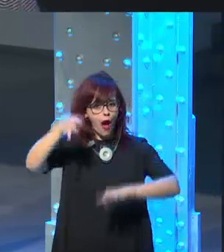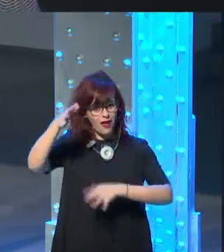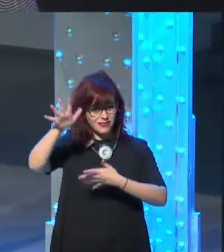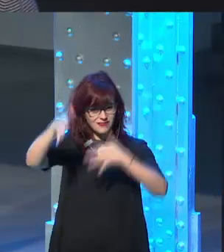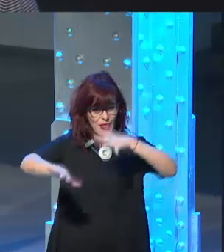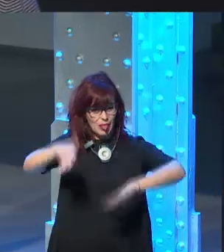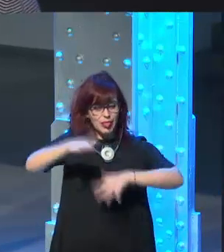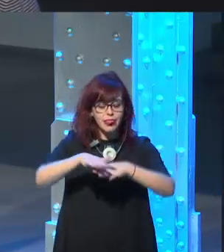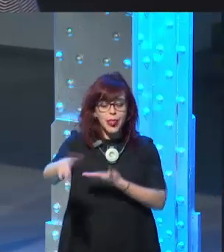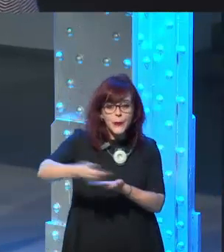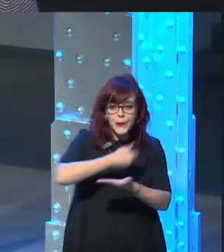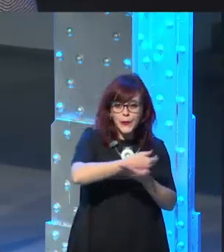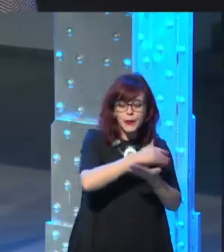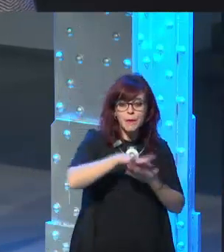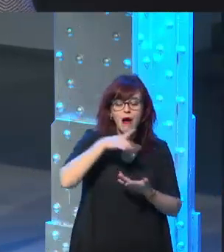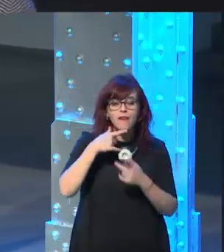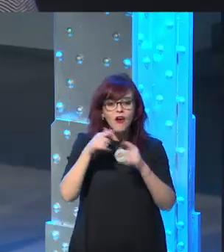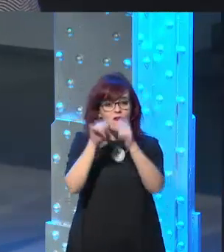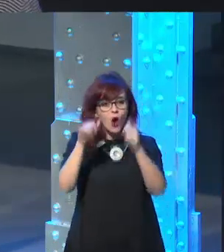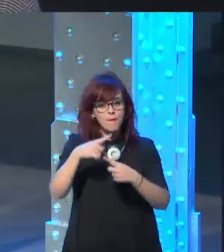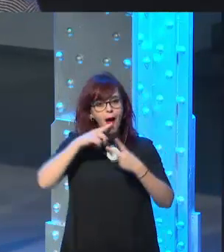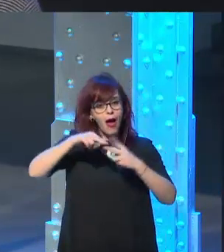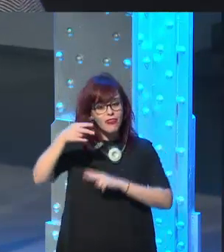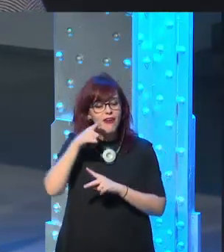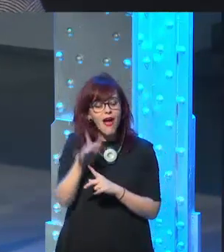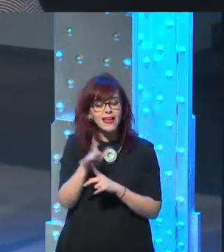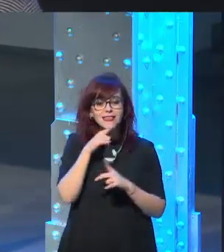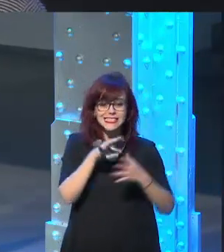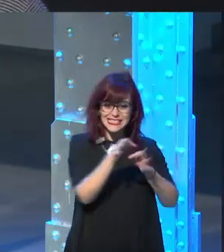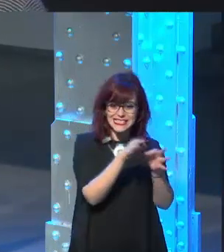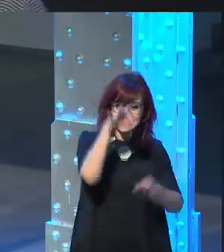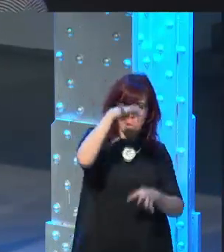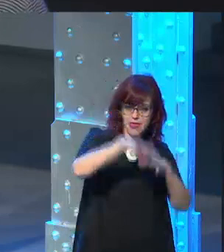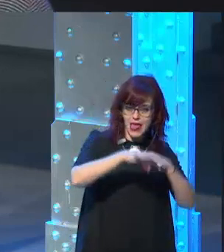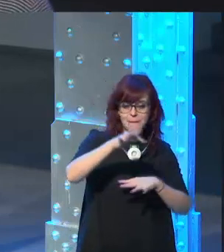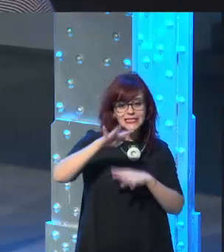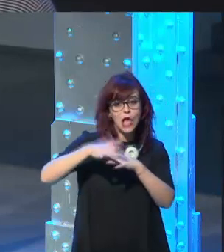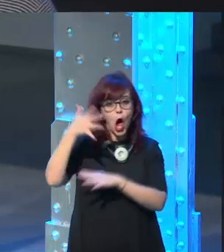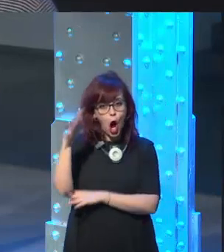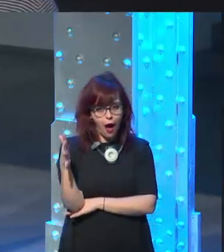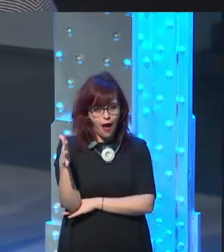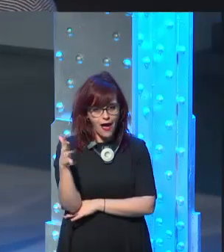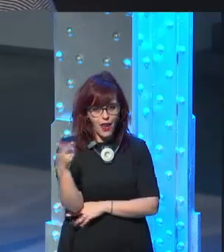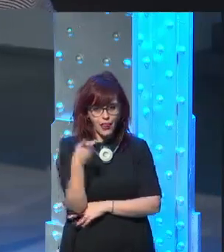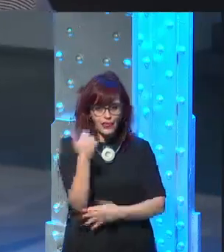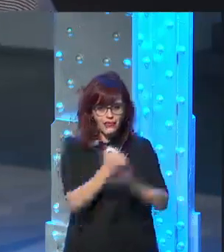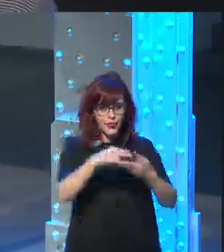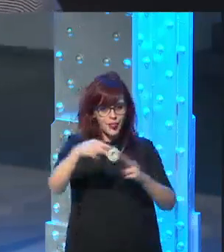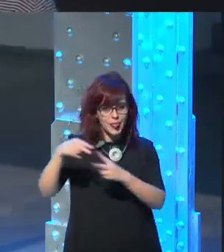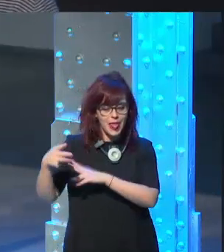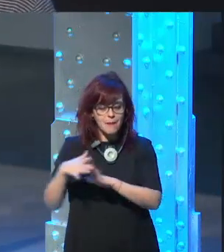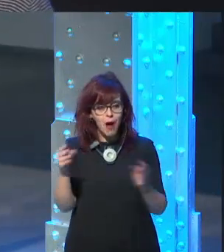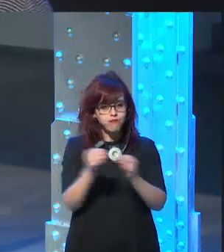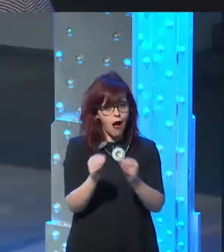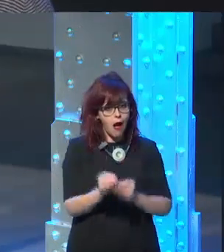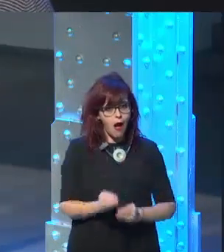paisaje y sacando el perfil genético de la semilla y de esos árboles, pues somos capaces de hacer parejas de